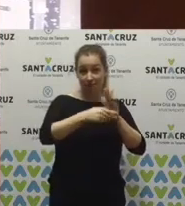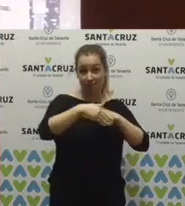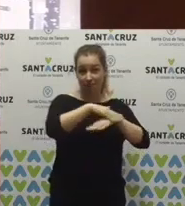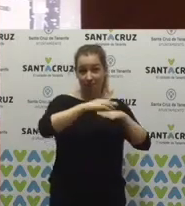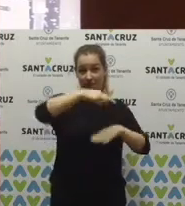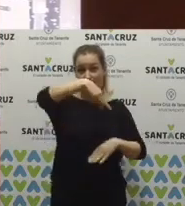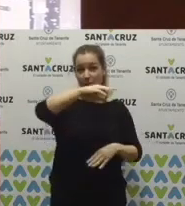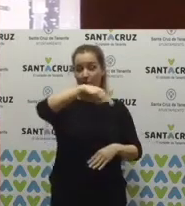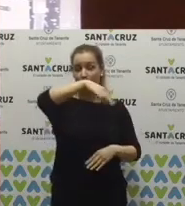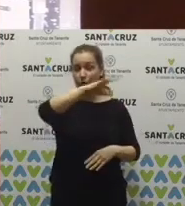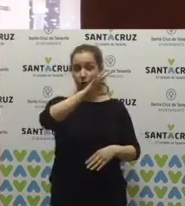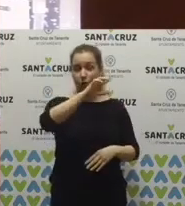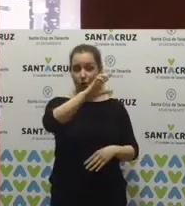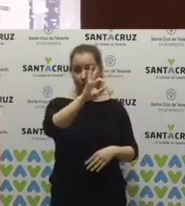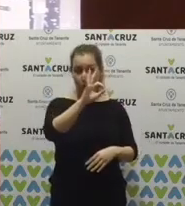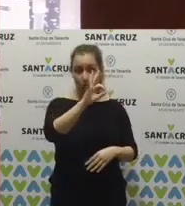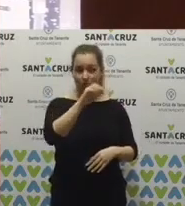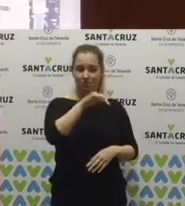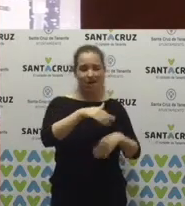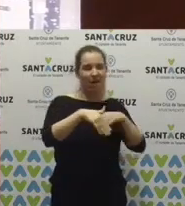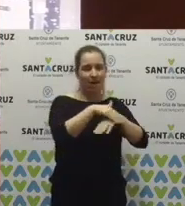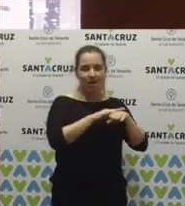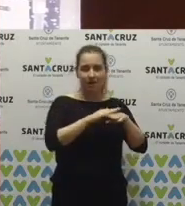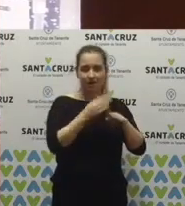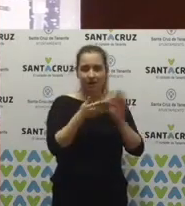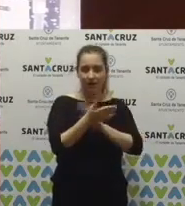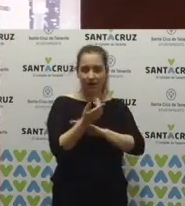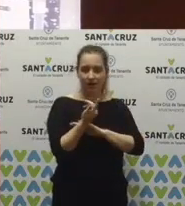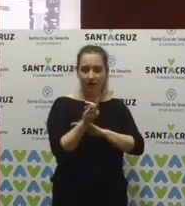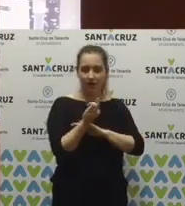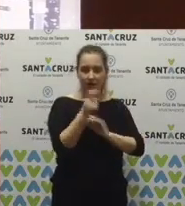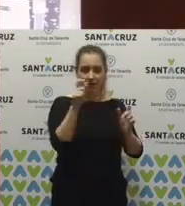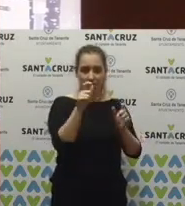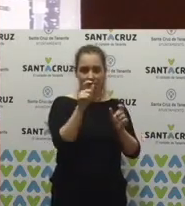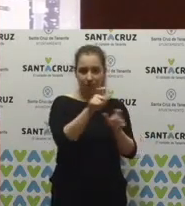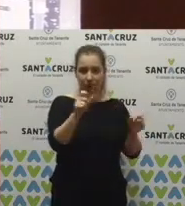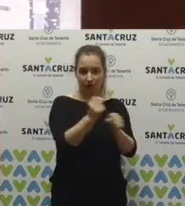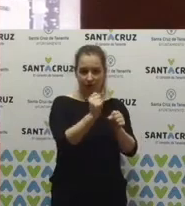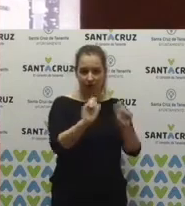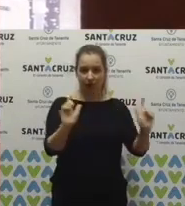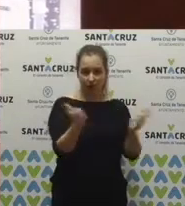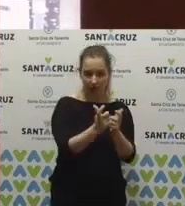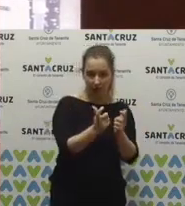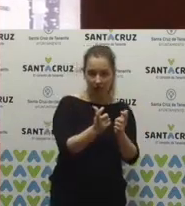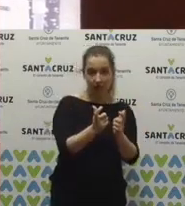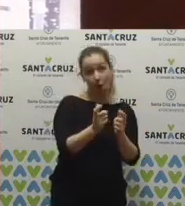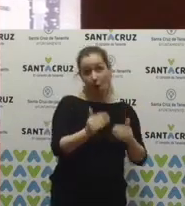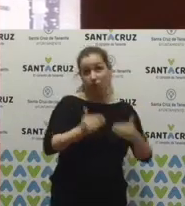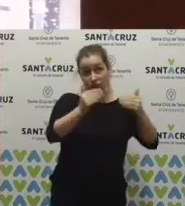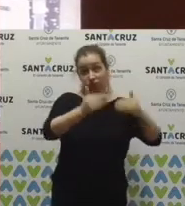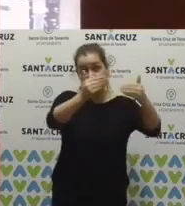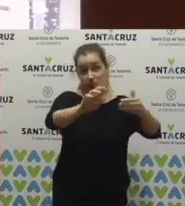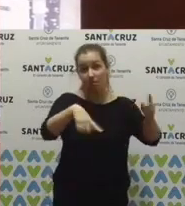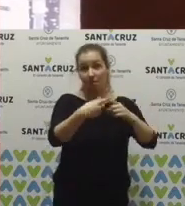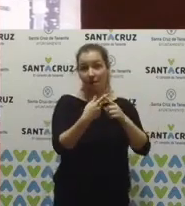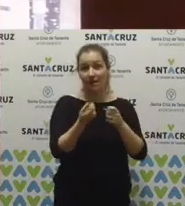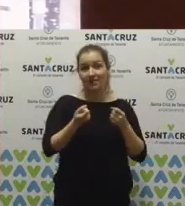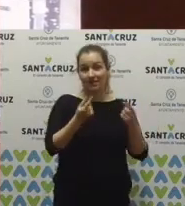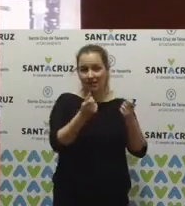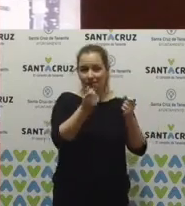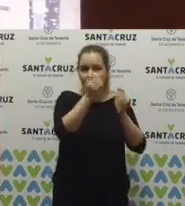plantillas y ahorrando costes es decir limitándose a el enfoque del